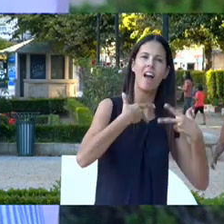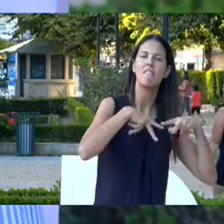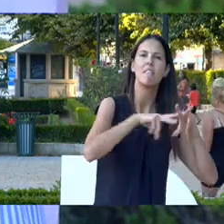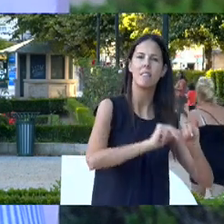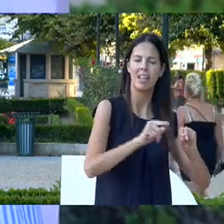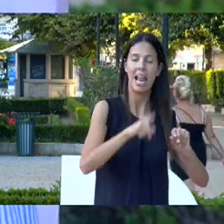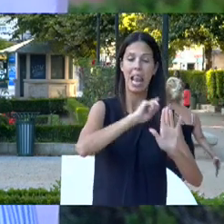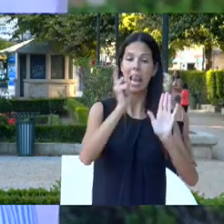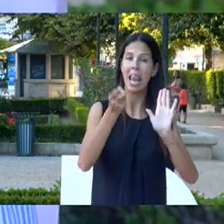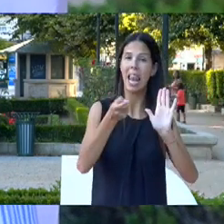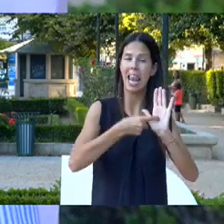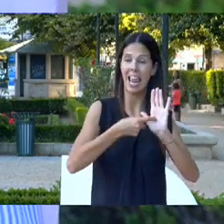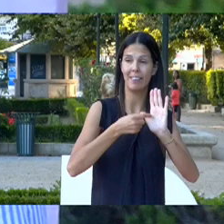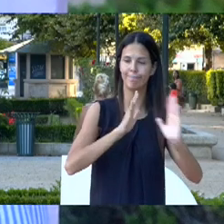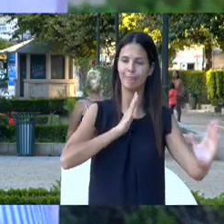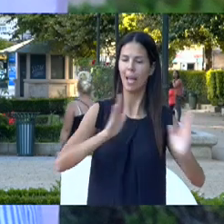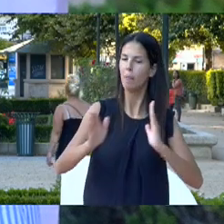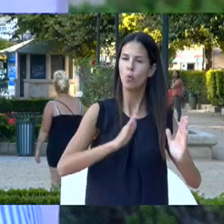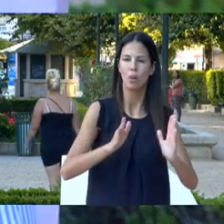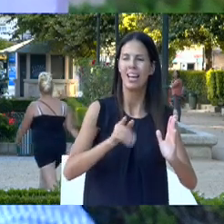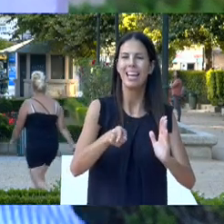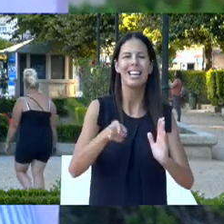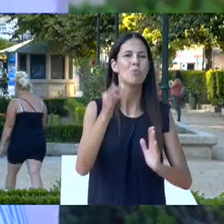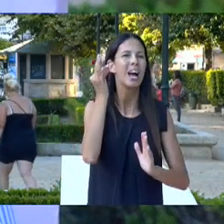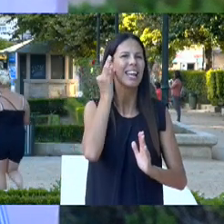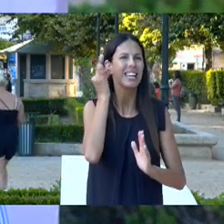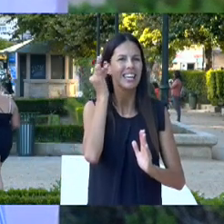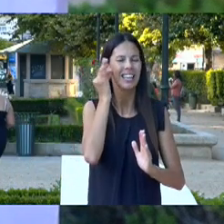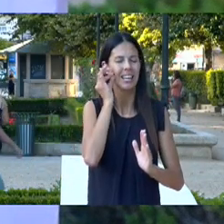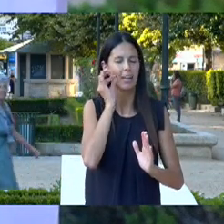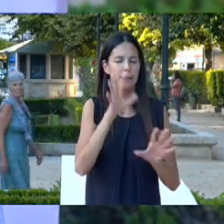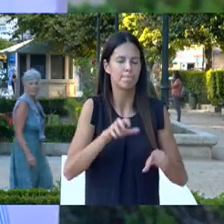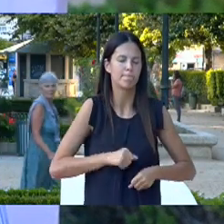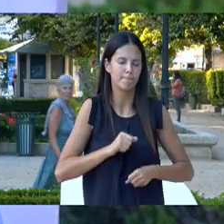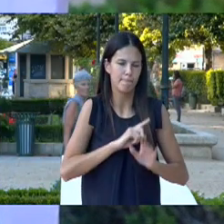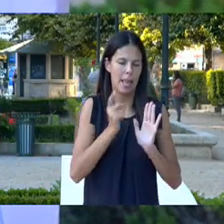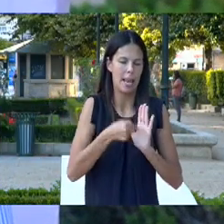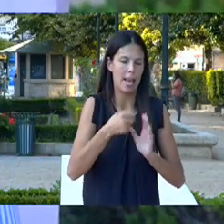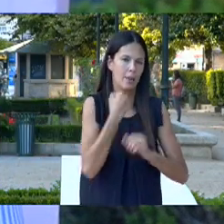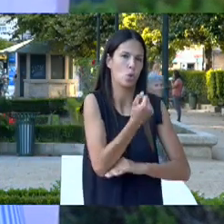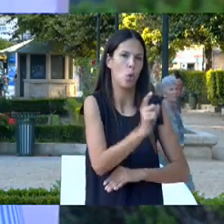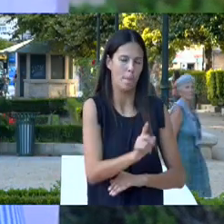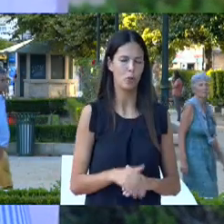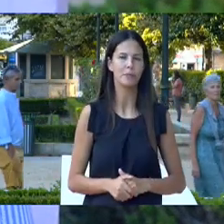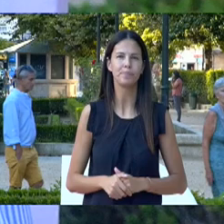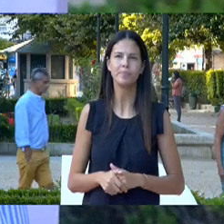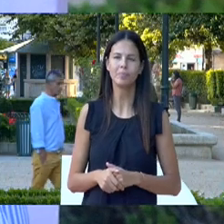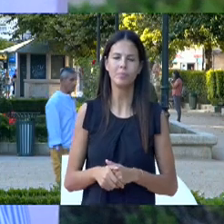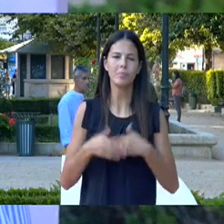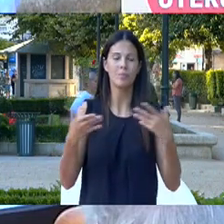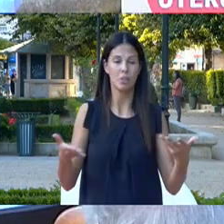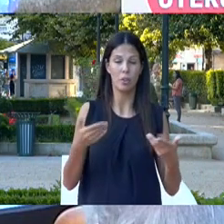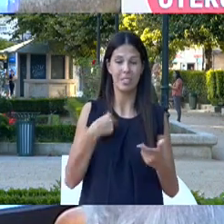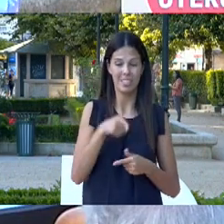acordo coa legislación da época, era unha filla ilegítima. E só acada a legitimidade